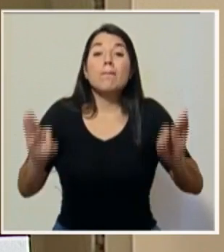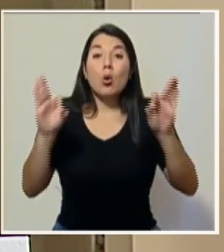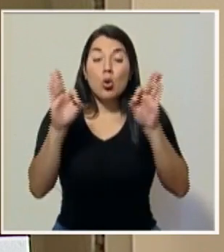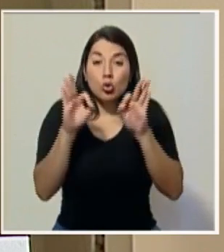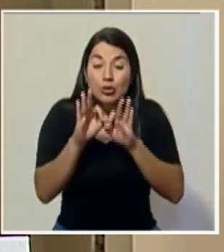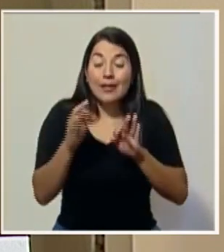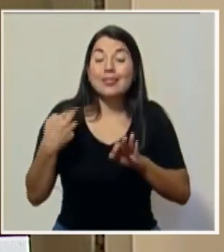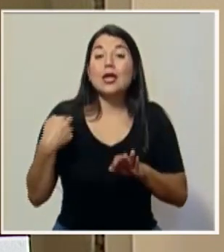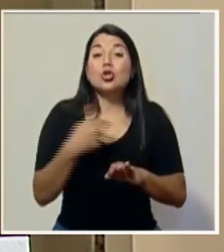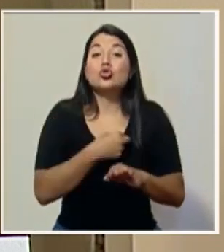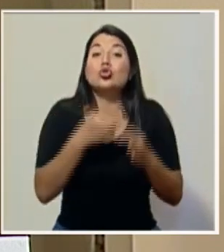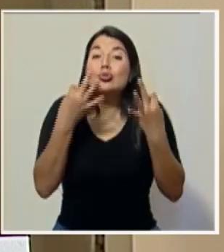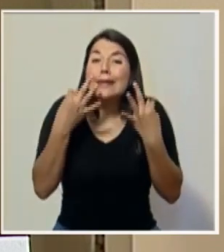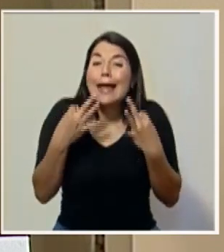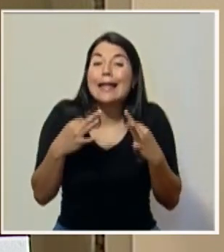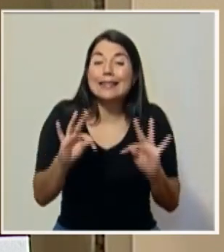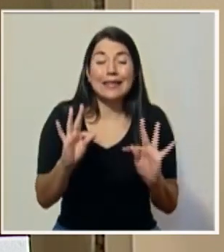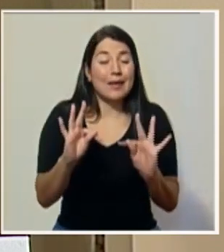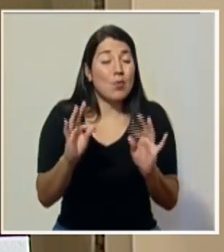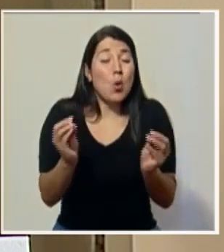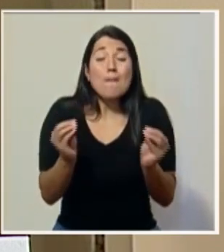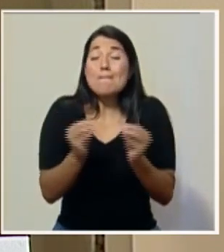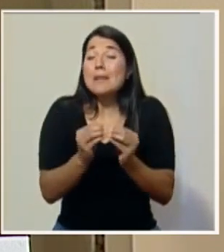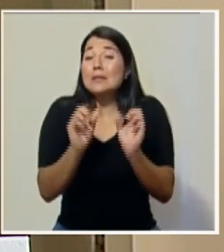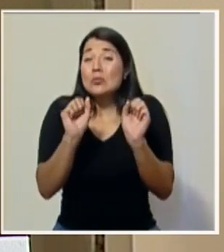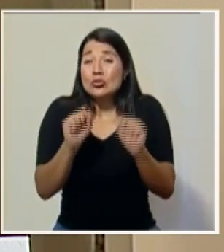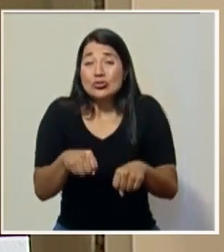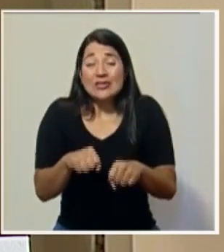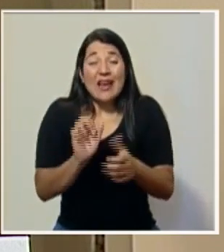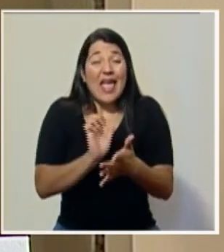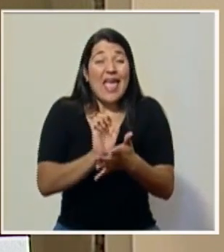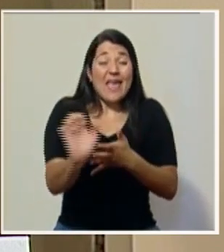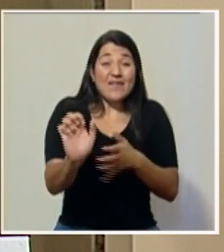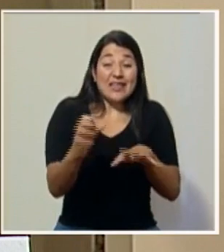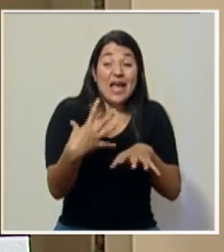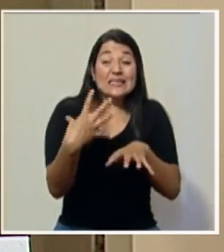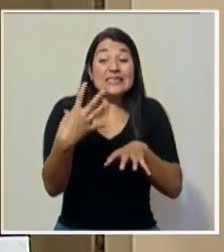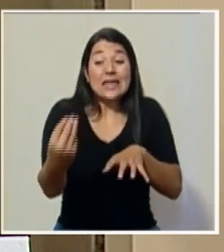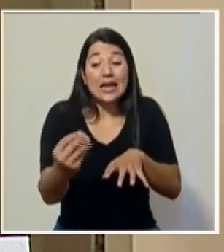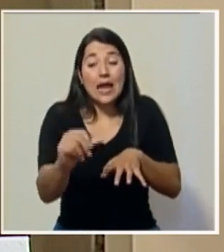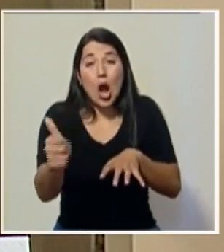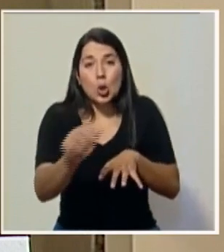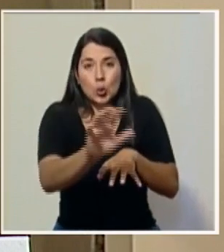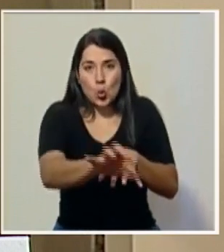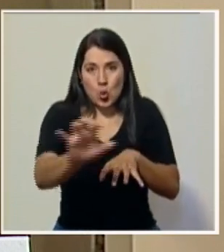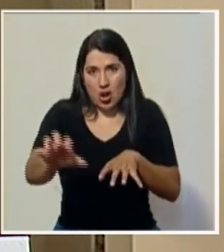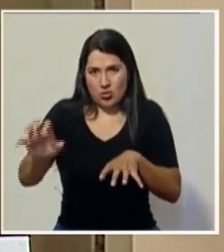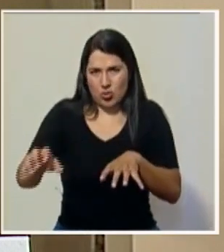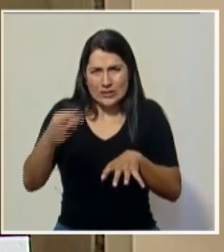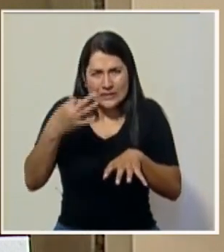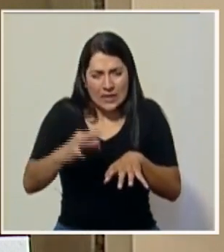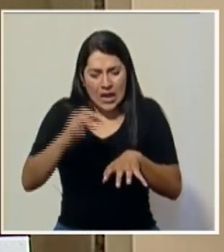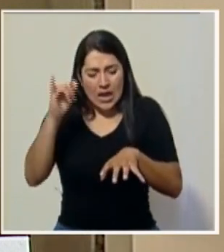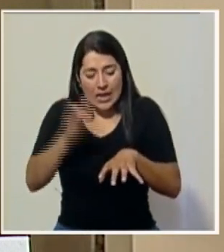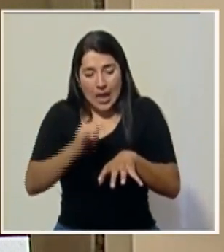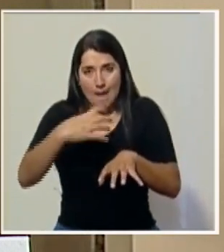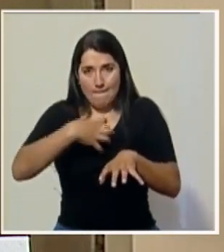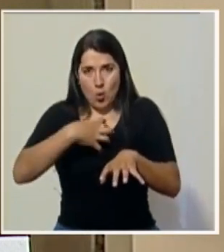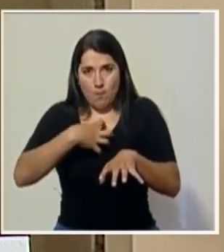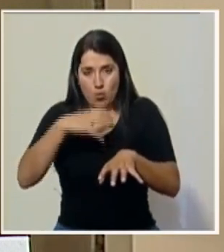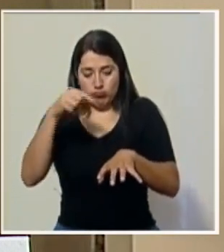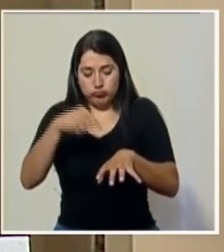que tratemos de al máximo evitar movilizaciones innecesarias en nuestro cantón o hacia